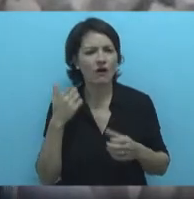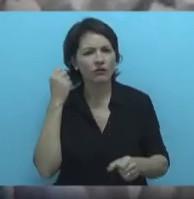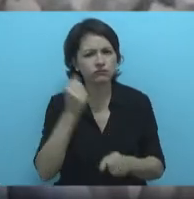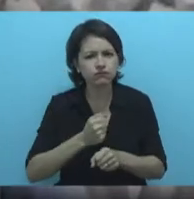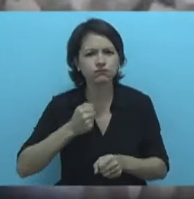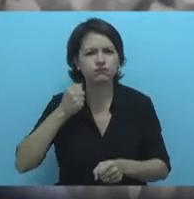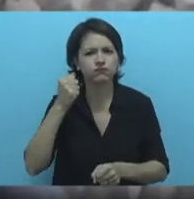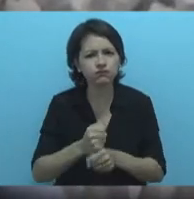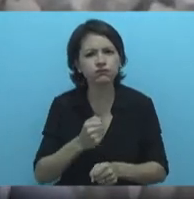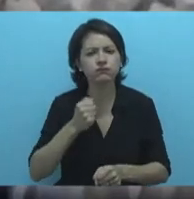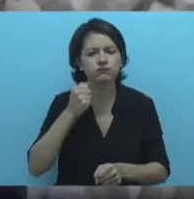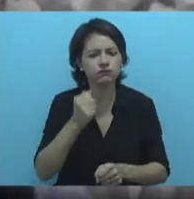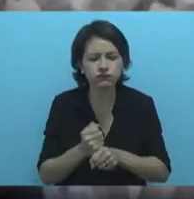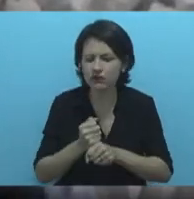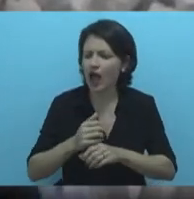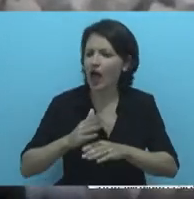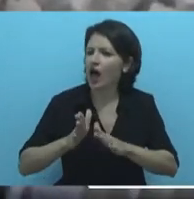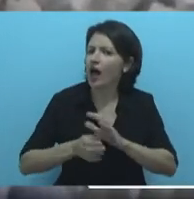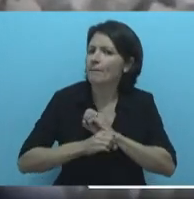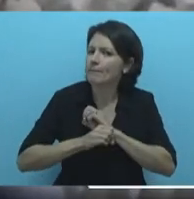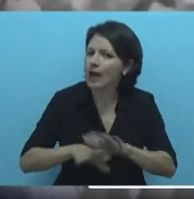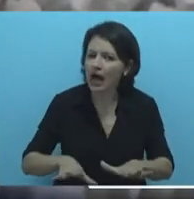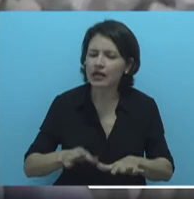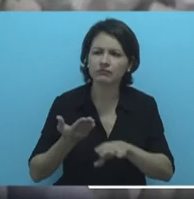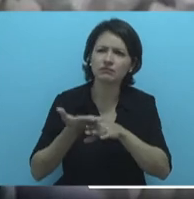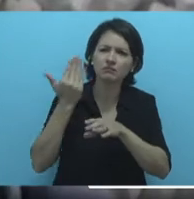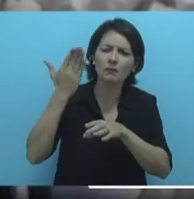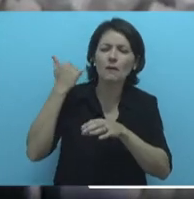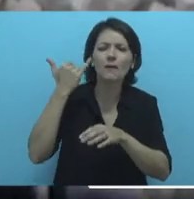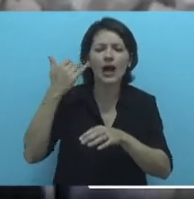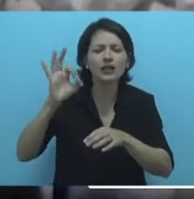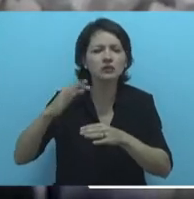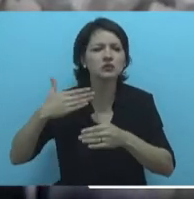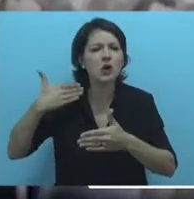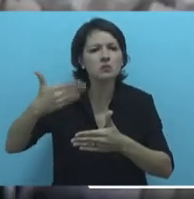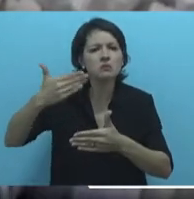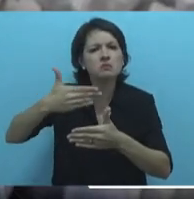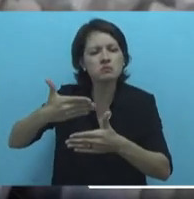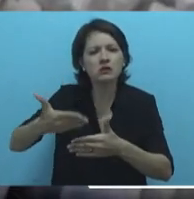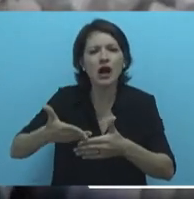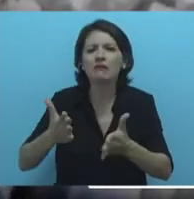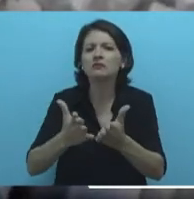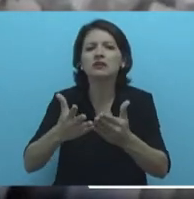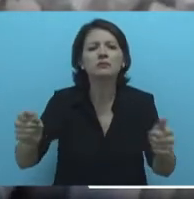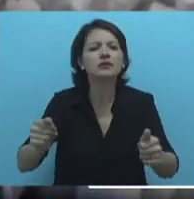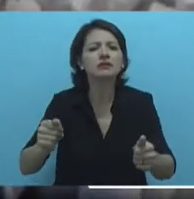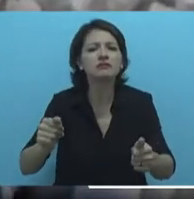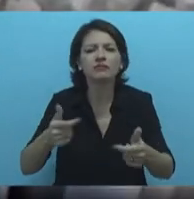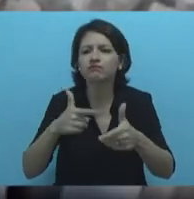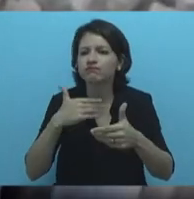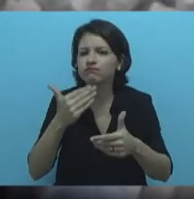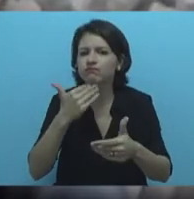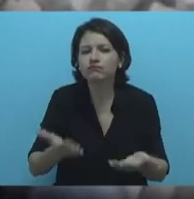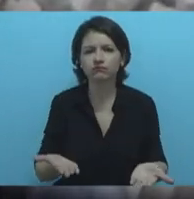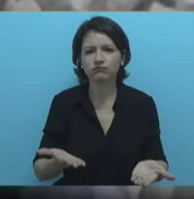en una situación que arrancó por allá del mes de marzo y que no sabemos todavía cuándo va a haber una luz al final del